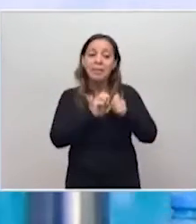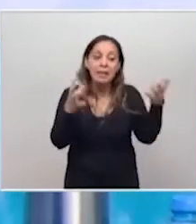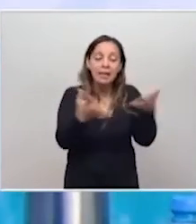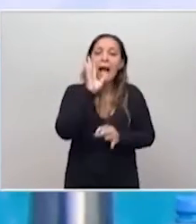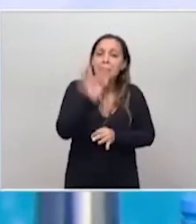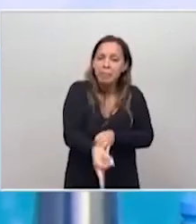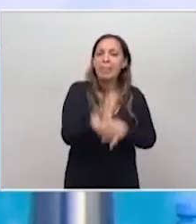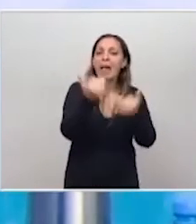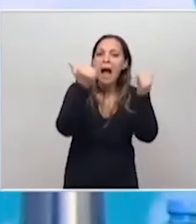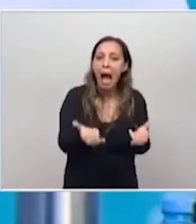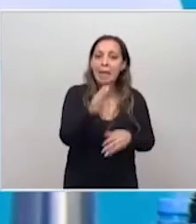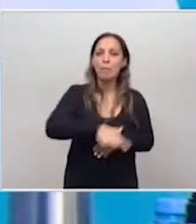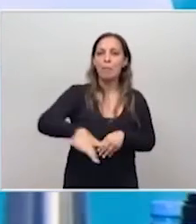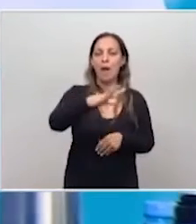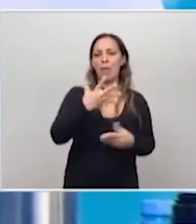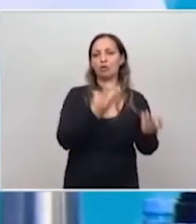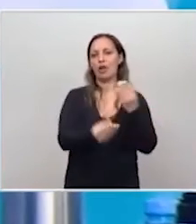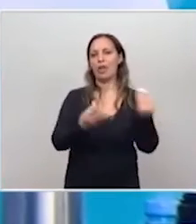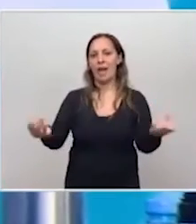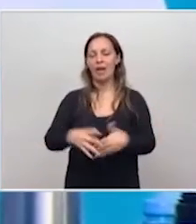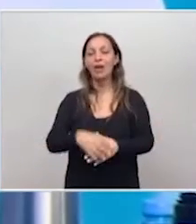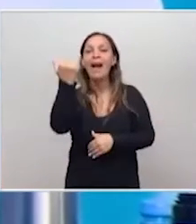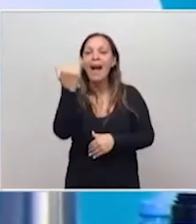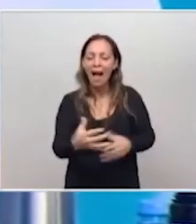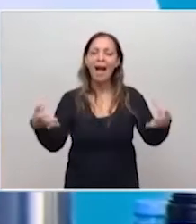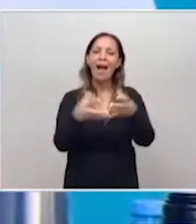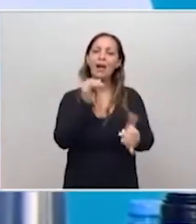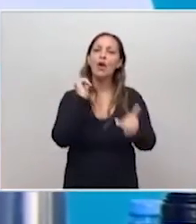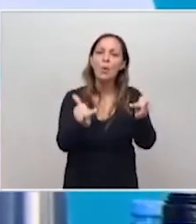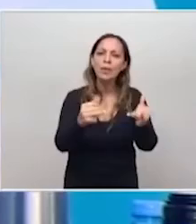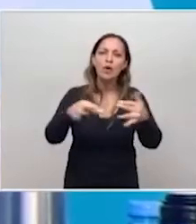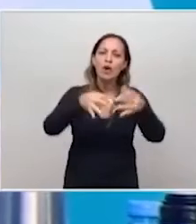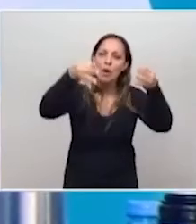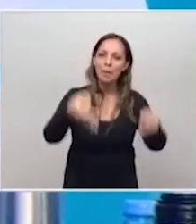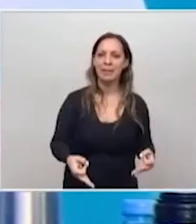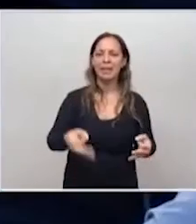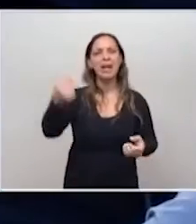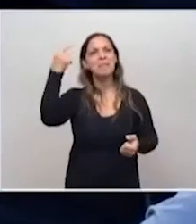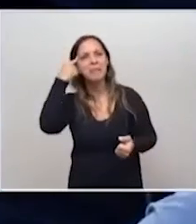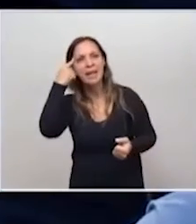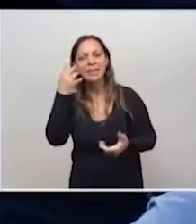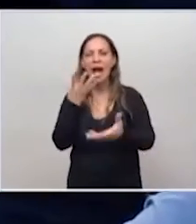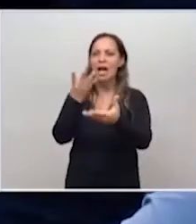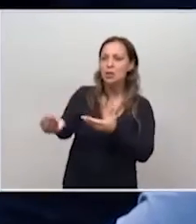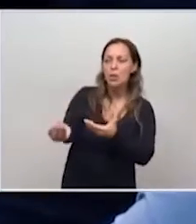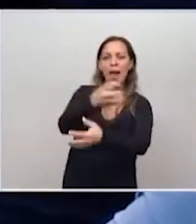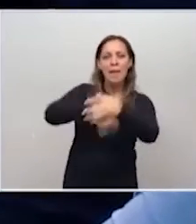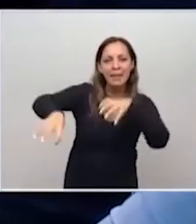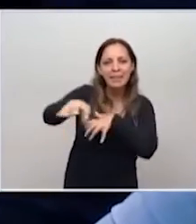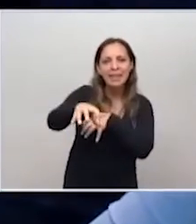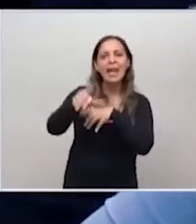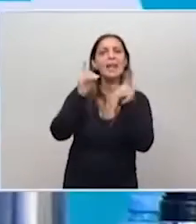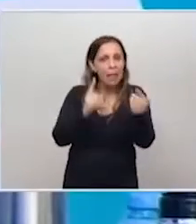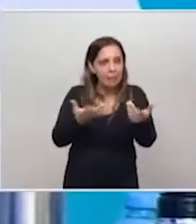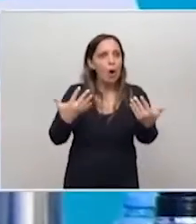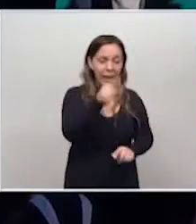tenemos un pueblo solidario, que tenemos una juventud comprometida, que piensa en el otro, que sacrifica también,